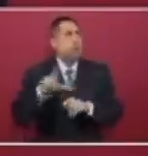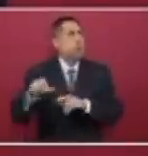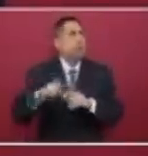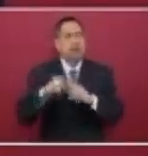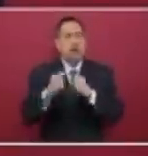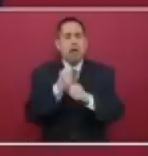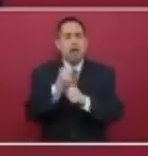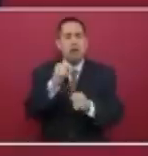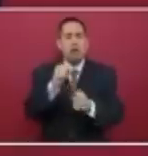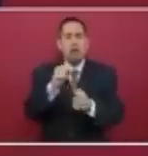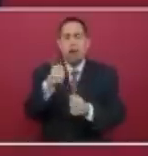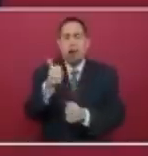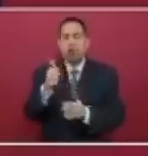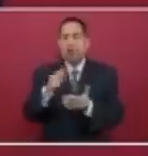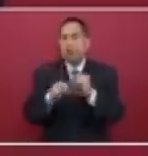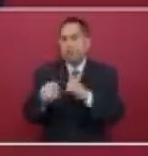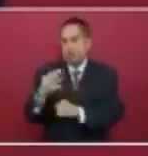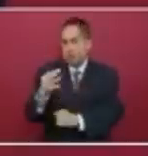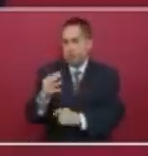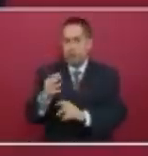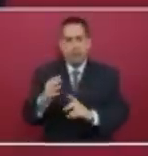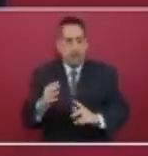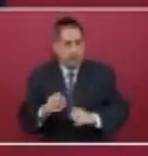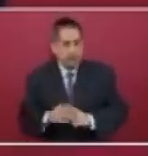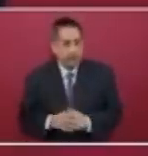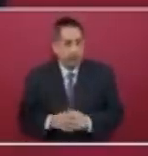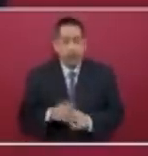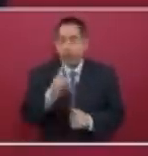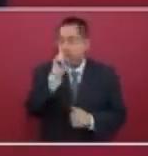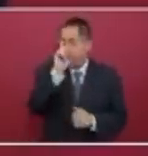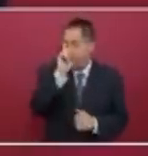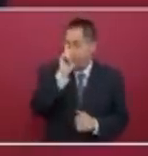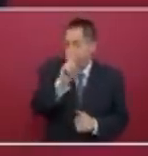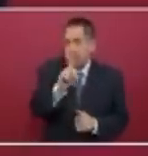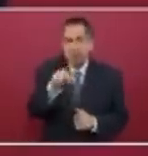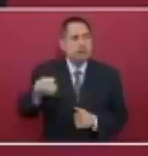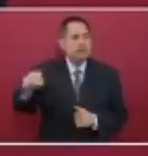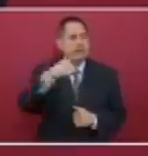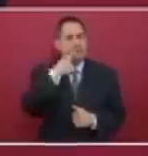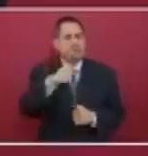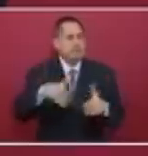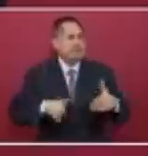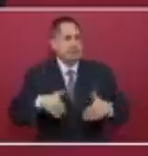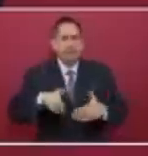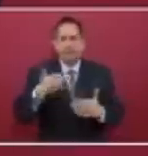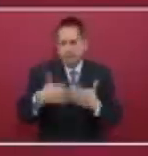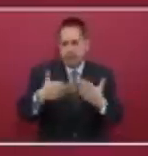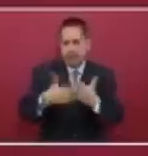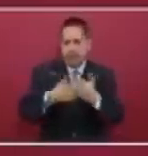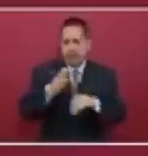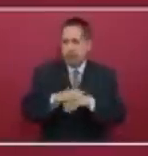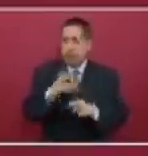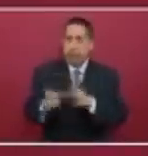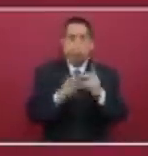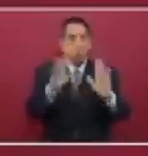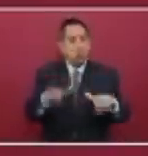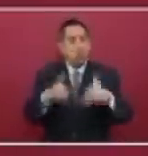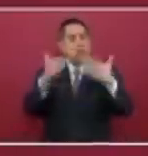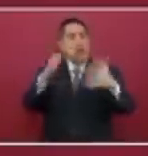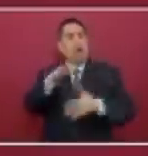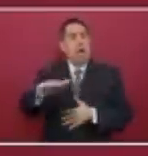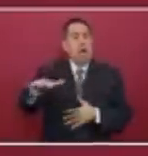del 2014 hemos encontrado que una de las demandas más sentidas fue esta falta de consulta y por eso es que queremos